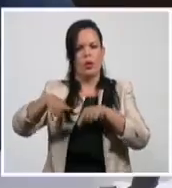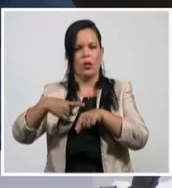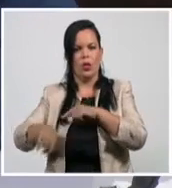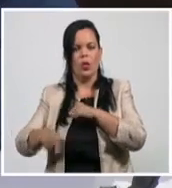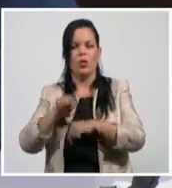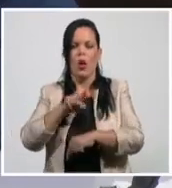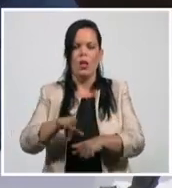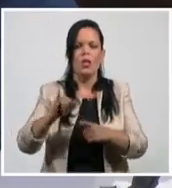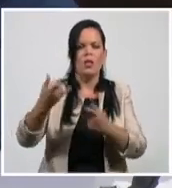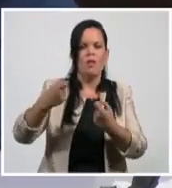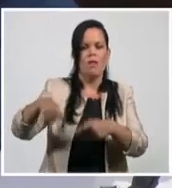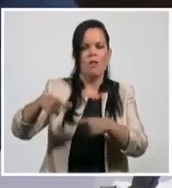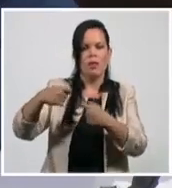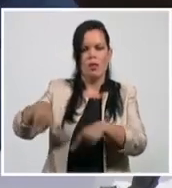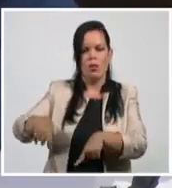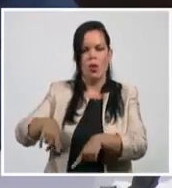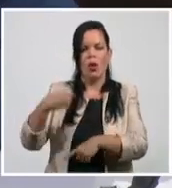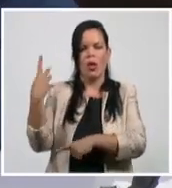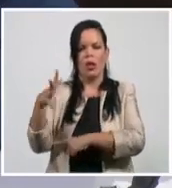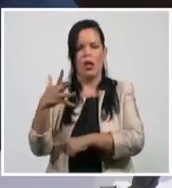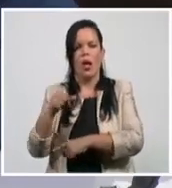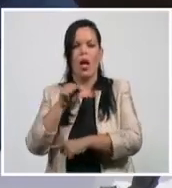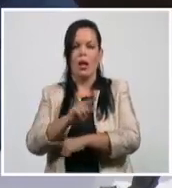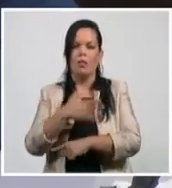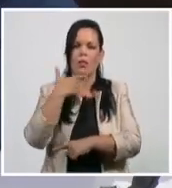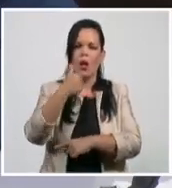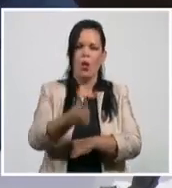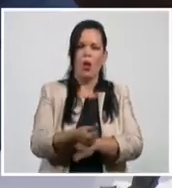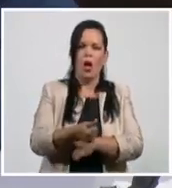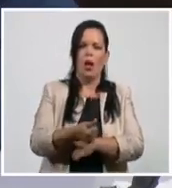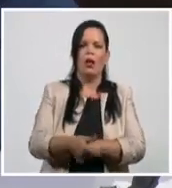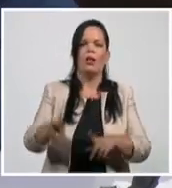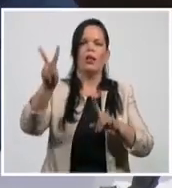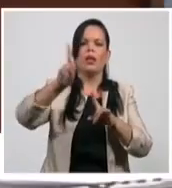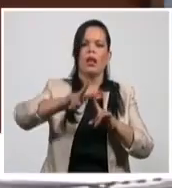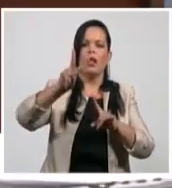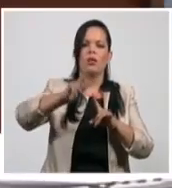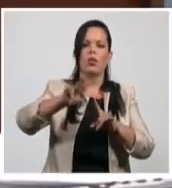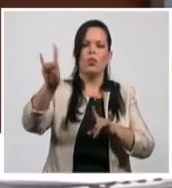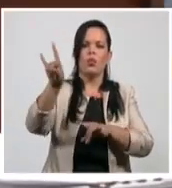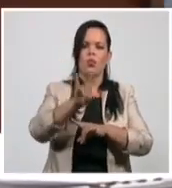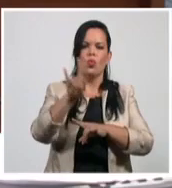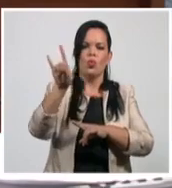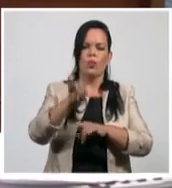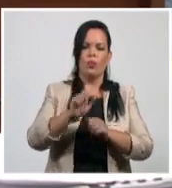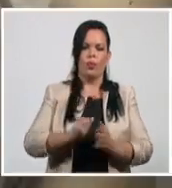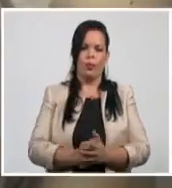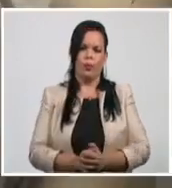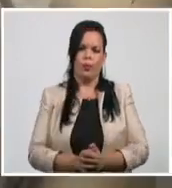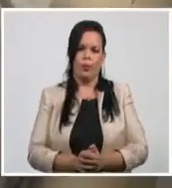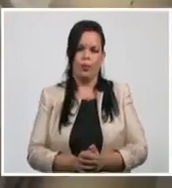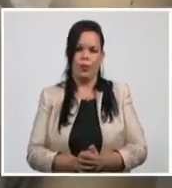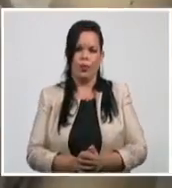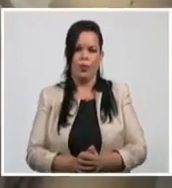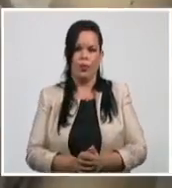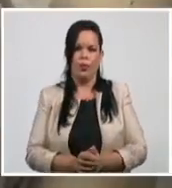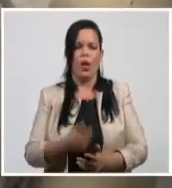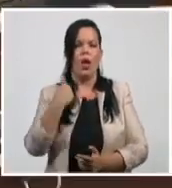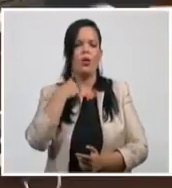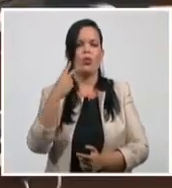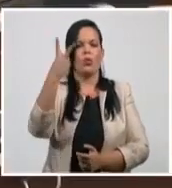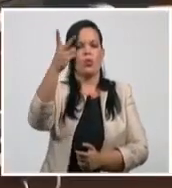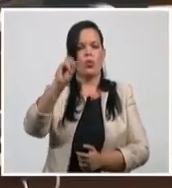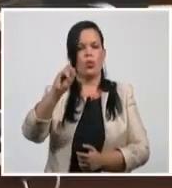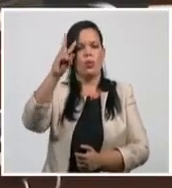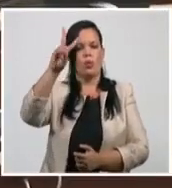a continuar la migración a la televisión digital y a fortalecer los lazos con otras instituciones. 2021 se perfila tan difícil y